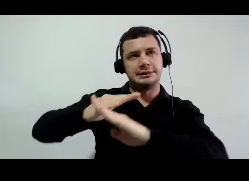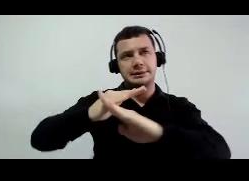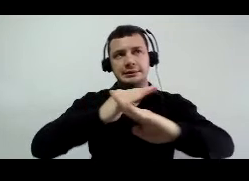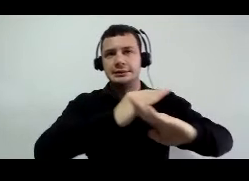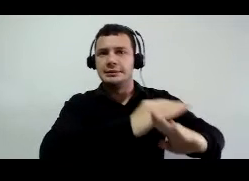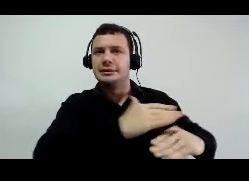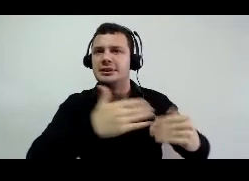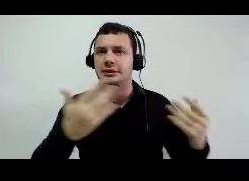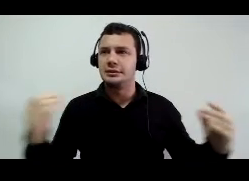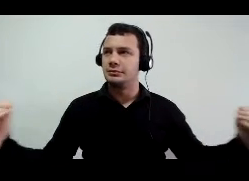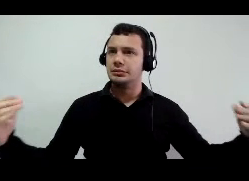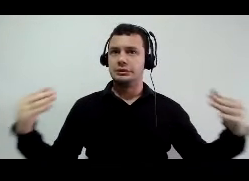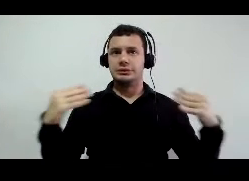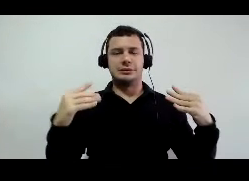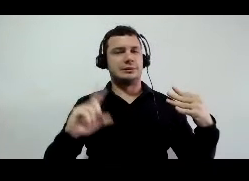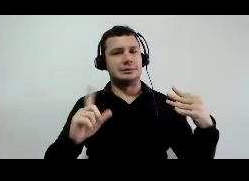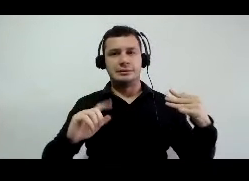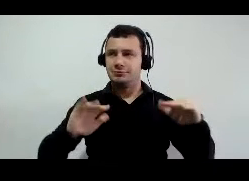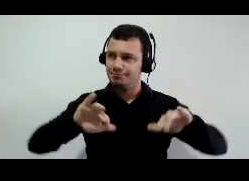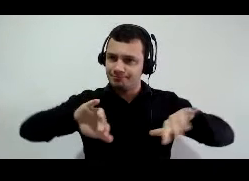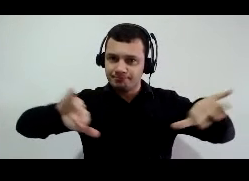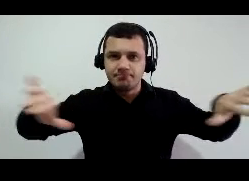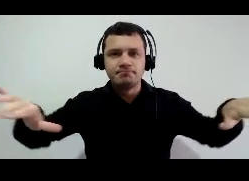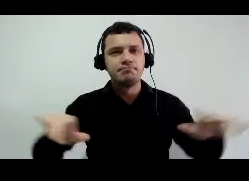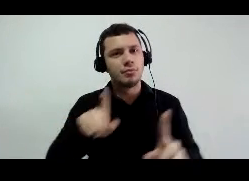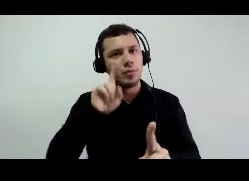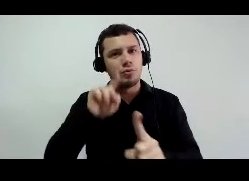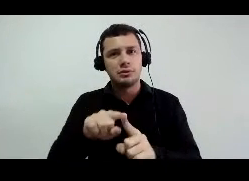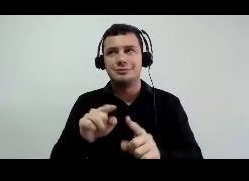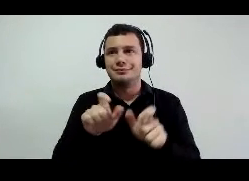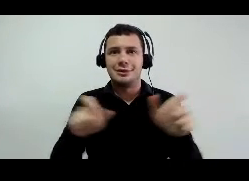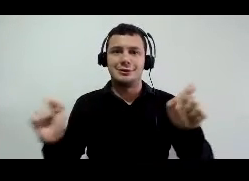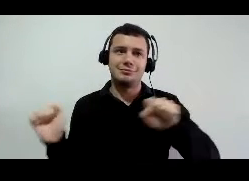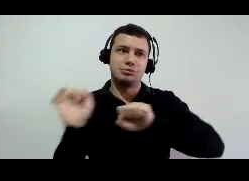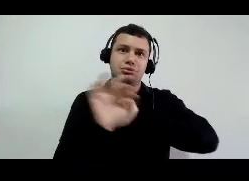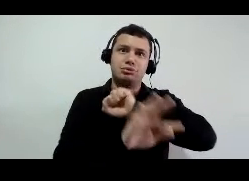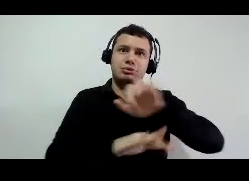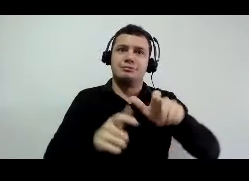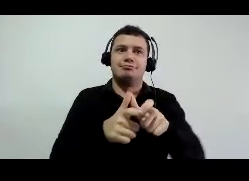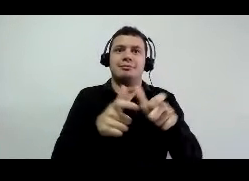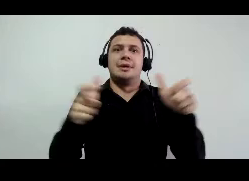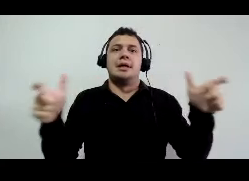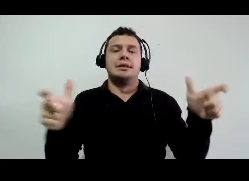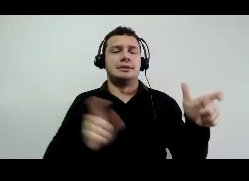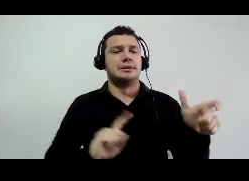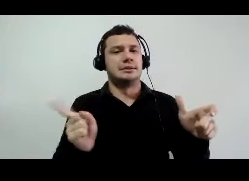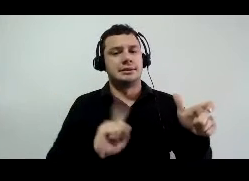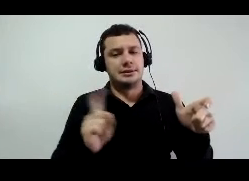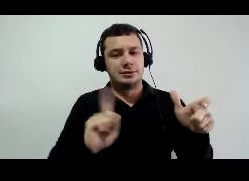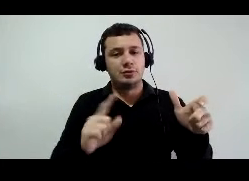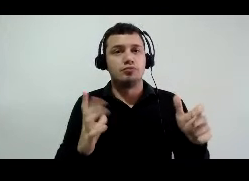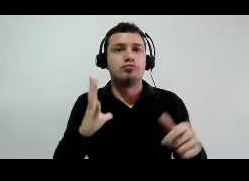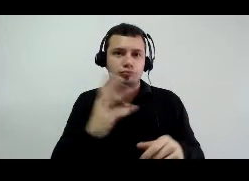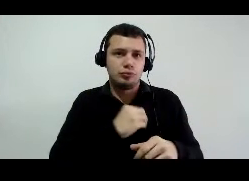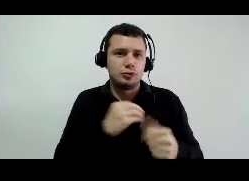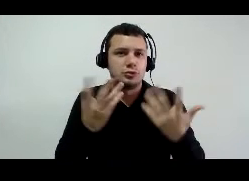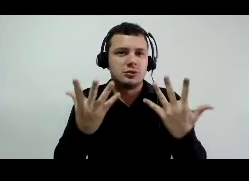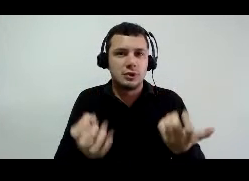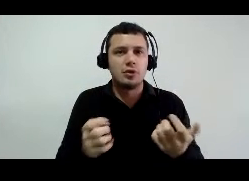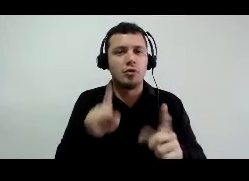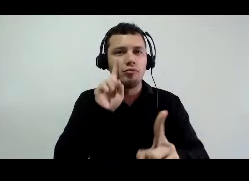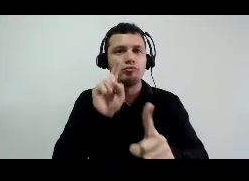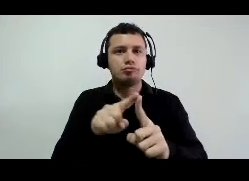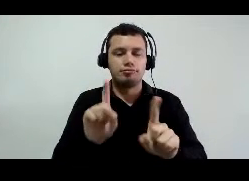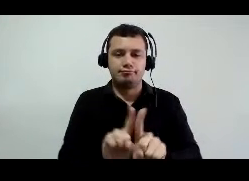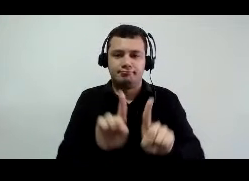nos aglomeren, queden en espacios muy cerca y se conserve lo que nosotros siempre venimos buscando, que es el distanciamiento